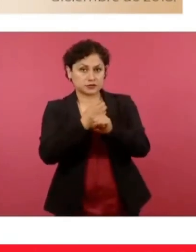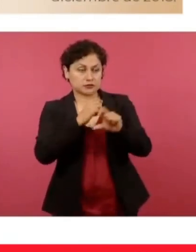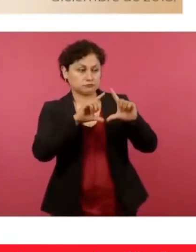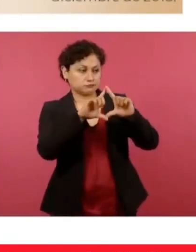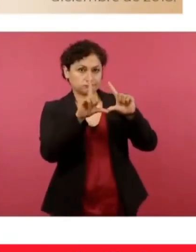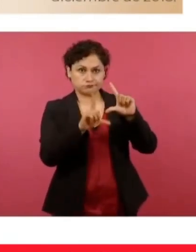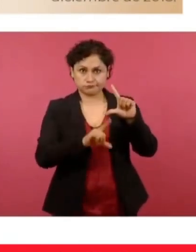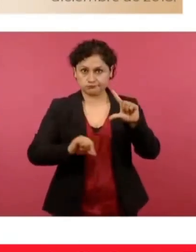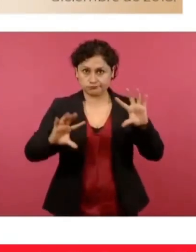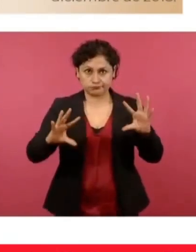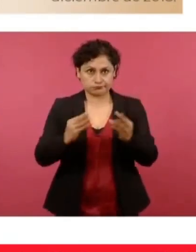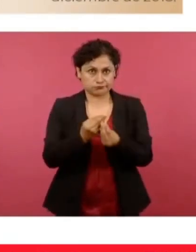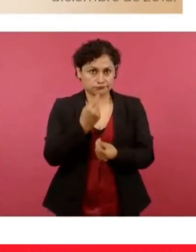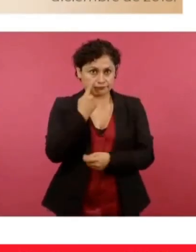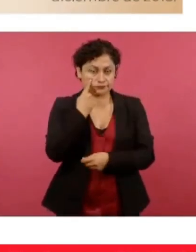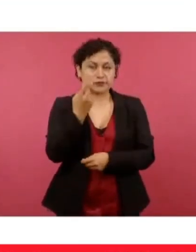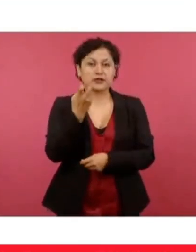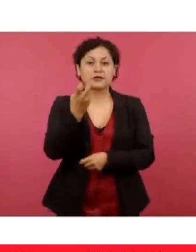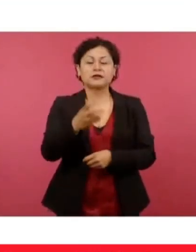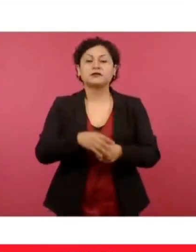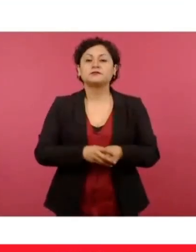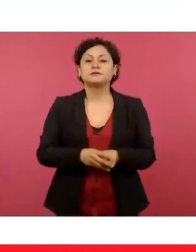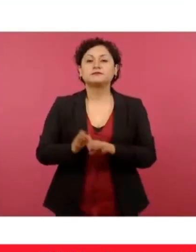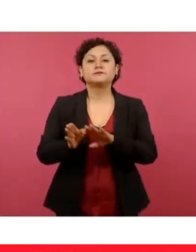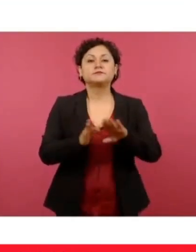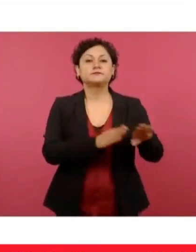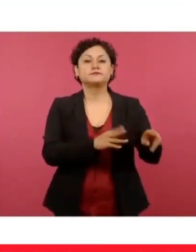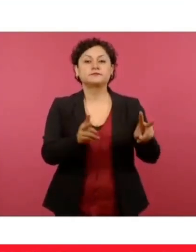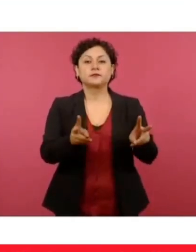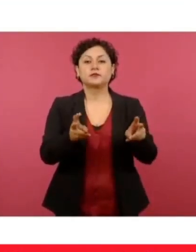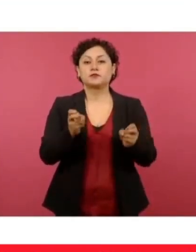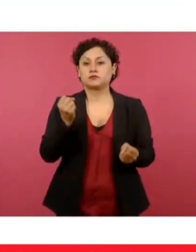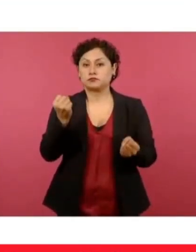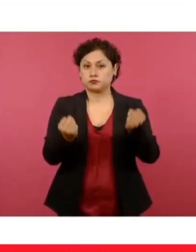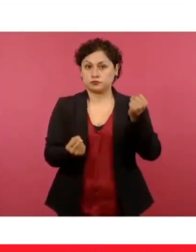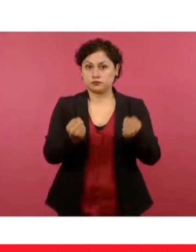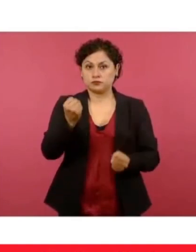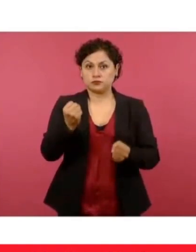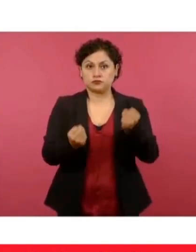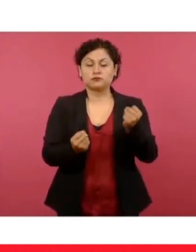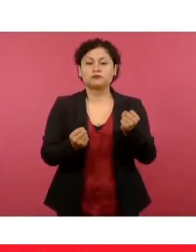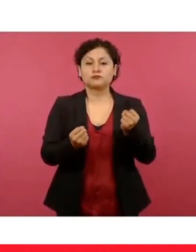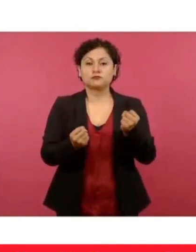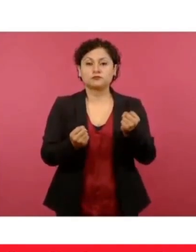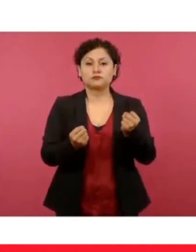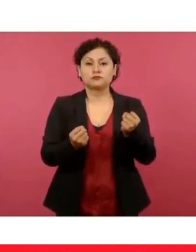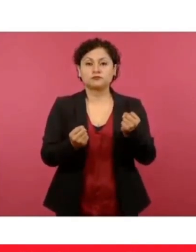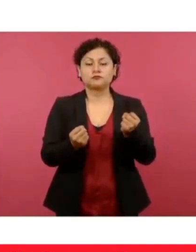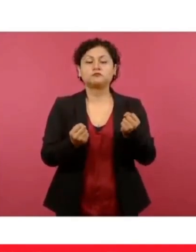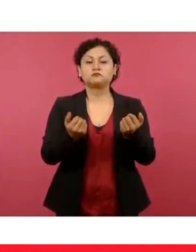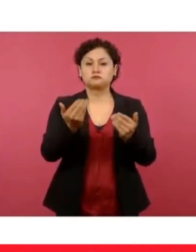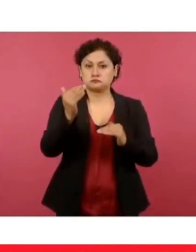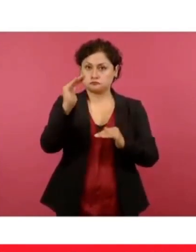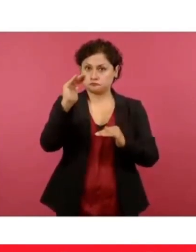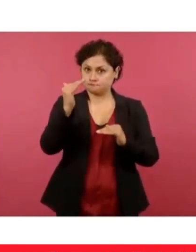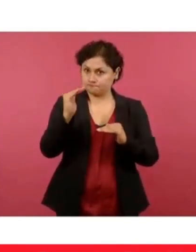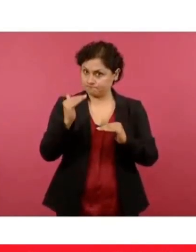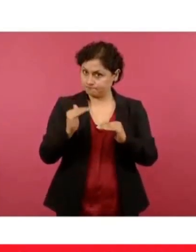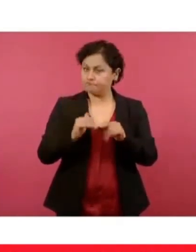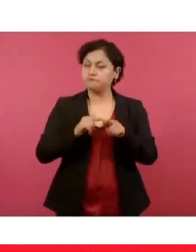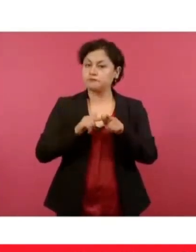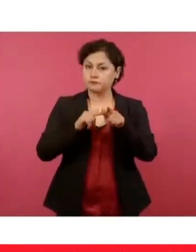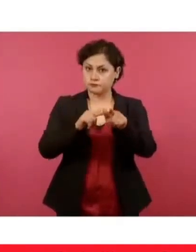adelante en relación con el robo de vehículo automotor seguimos teniendo la reducción de